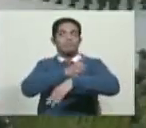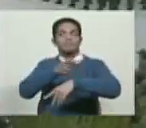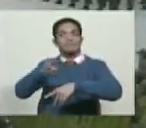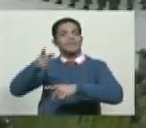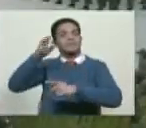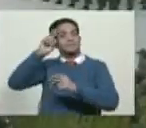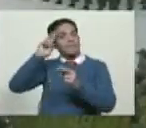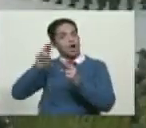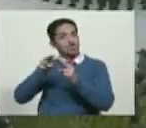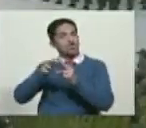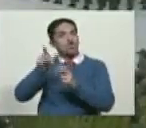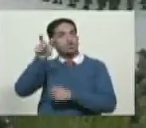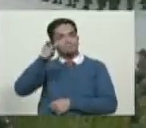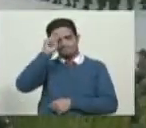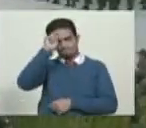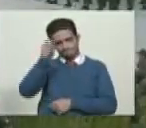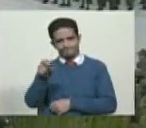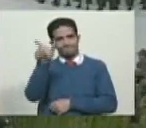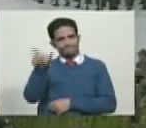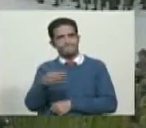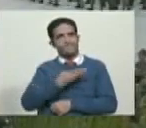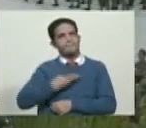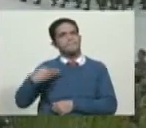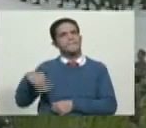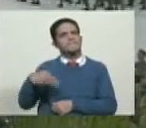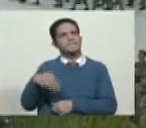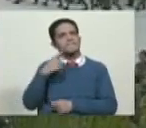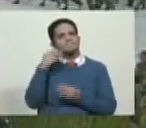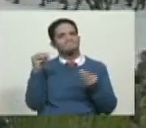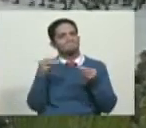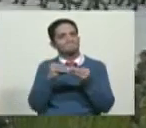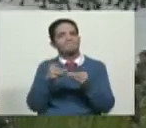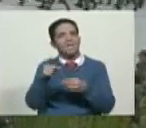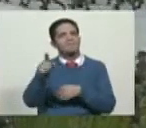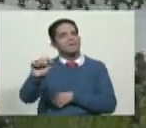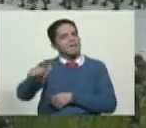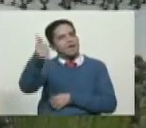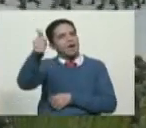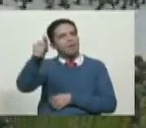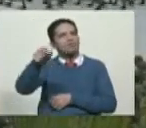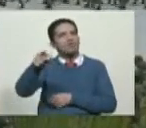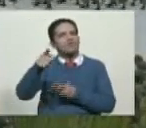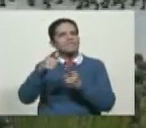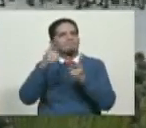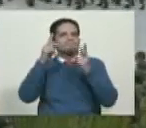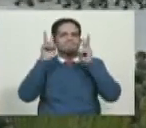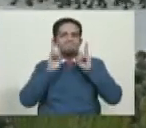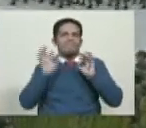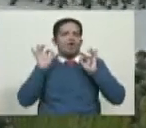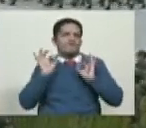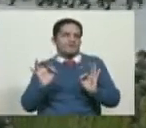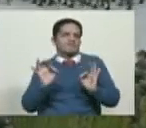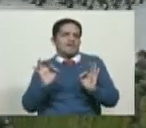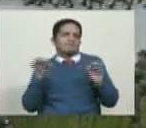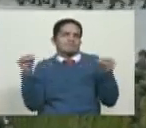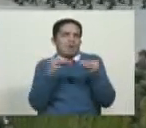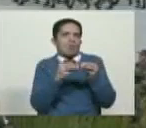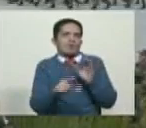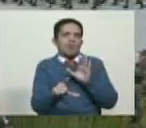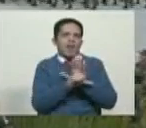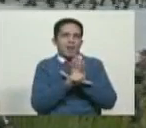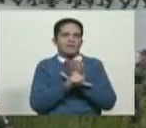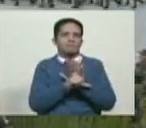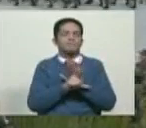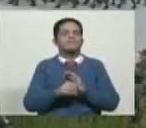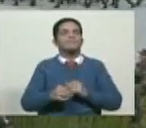Armada Nacional Bolivariana, Nicolás Maduro Moros, como autoridad constitucional de nuestra nación, y le